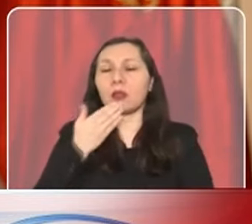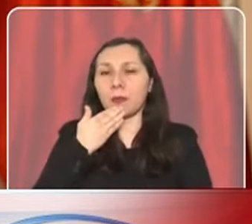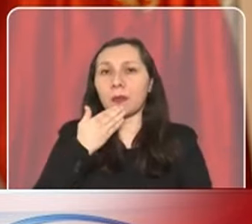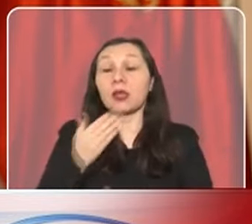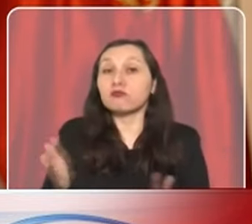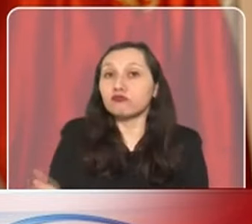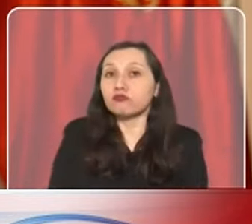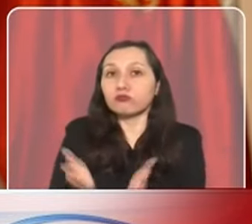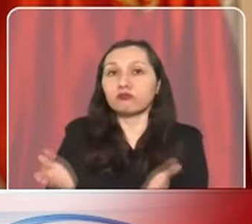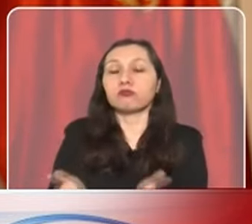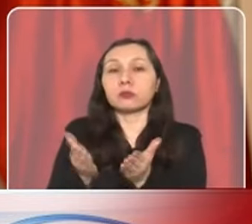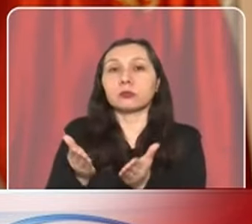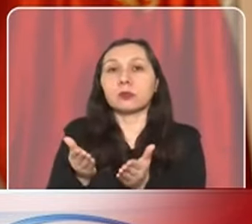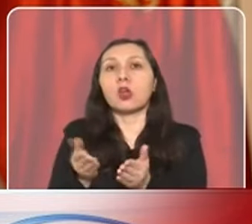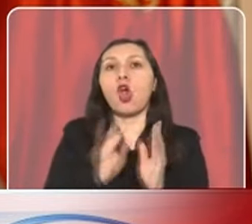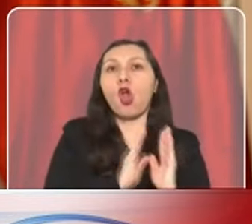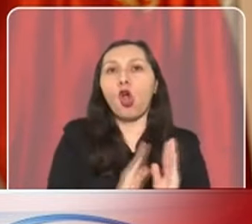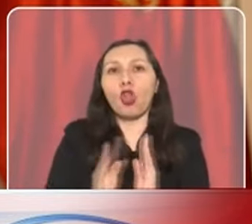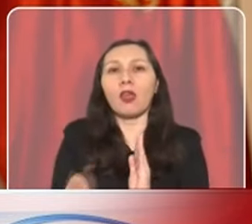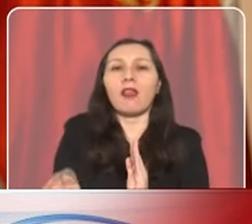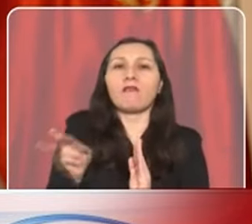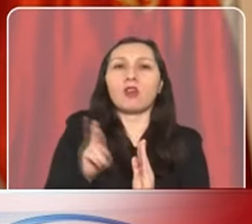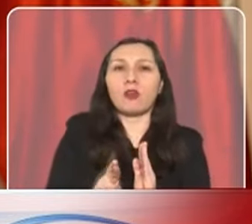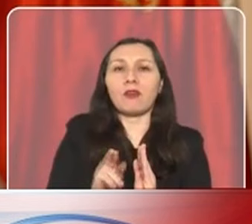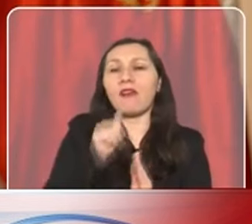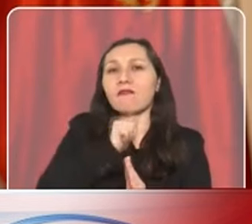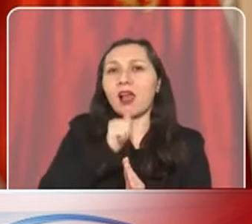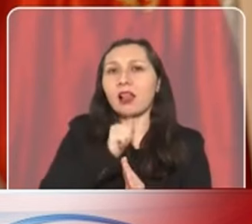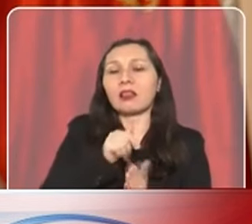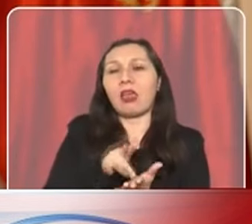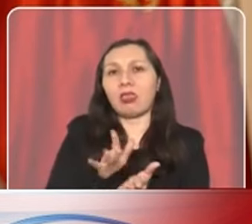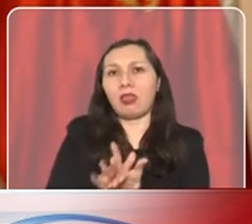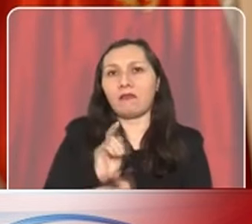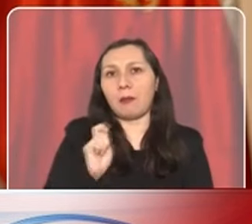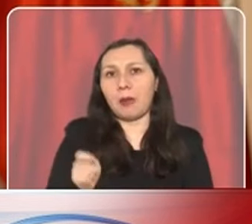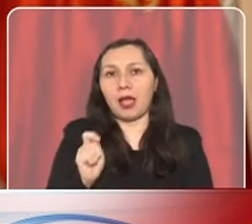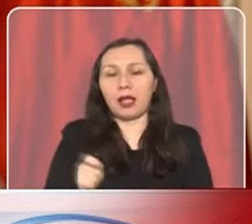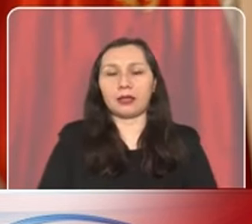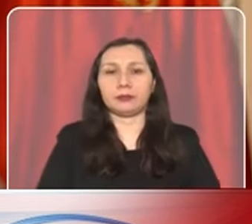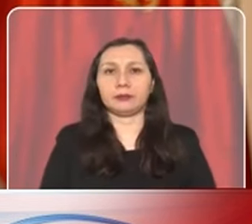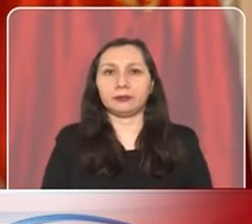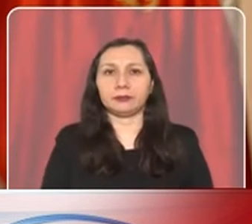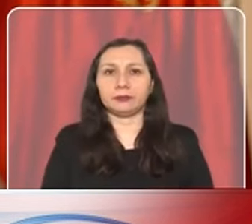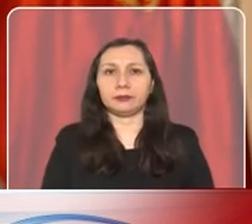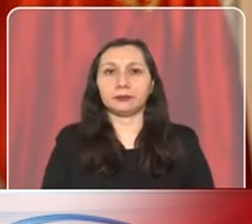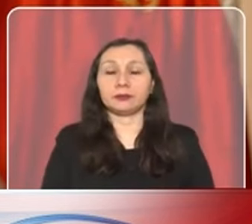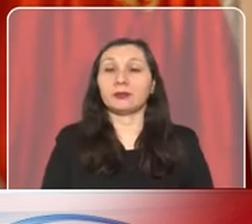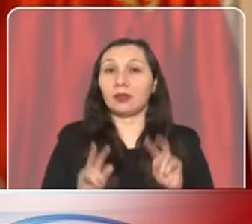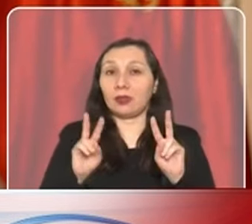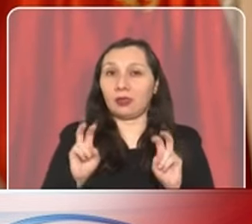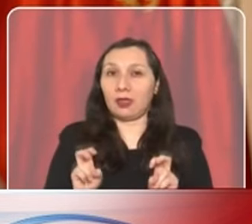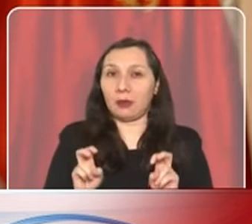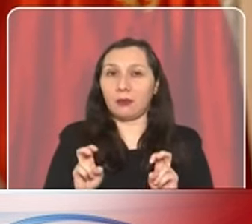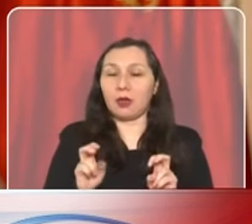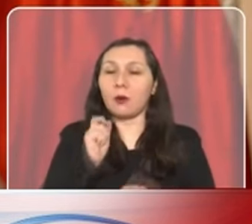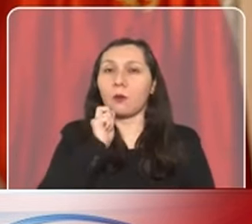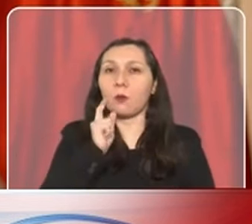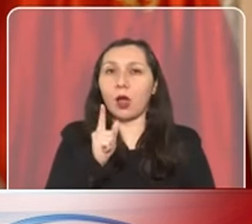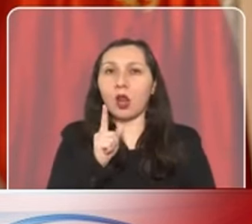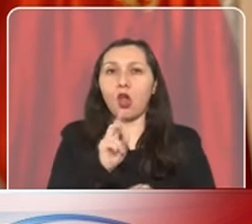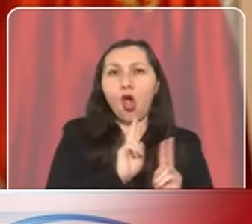e incentivaremos la regularización de quienes aún adeudan pagos. En relación con